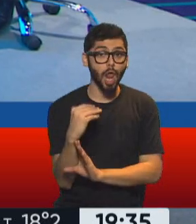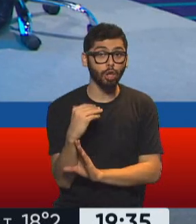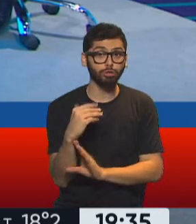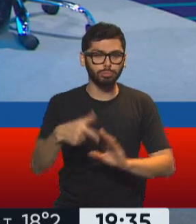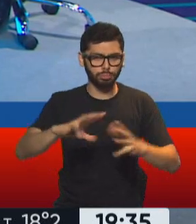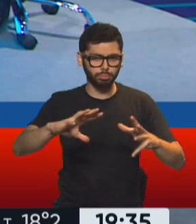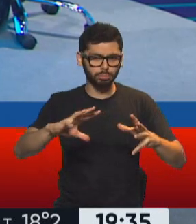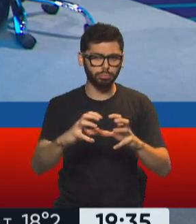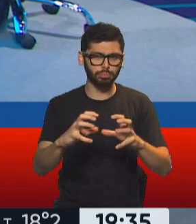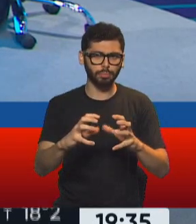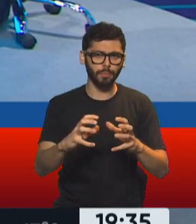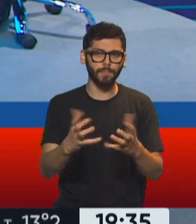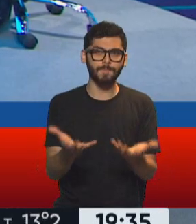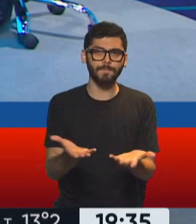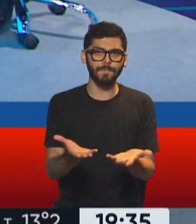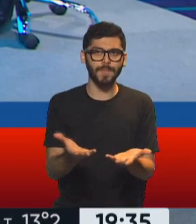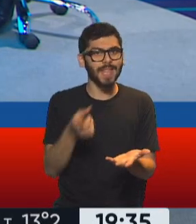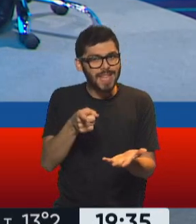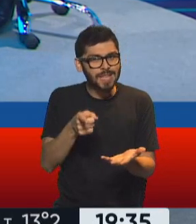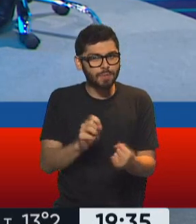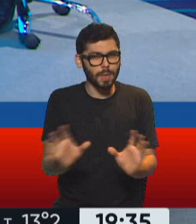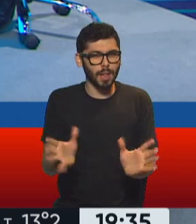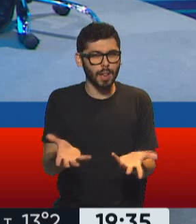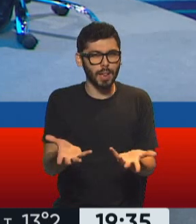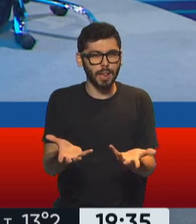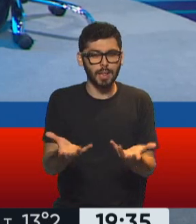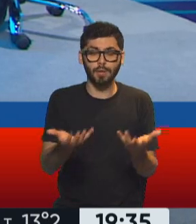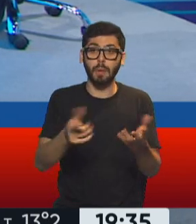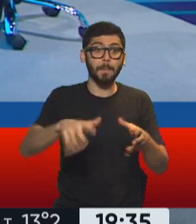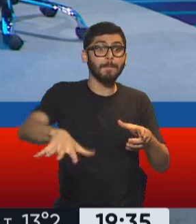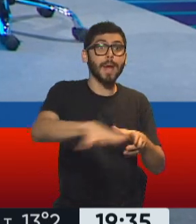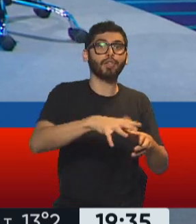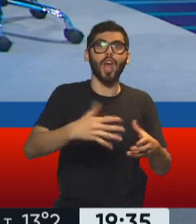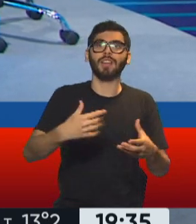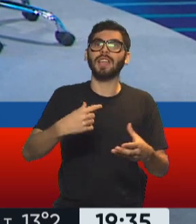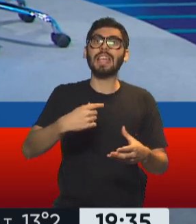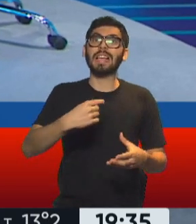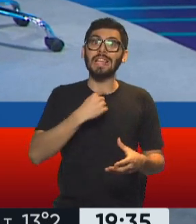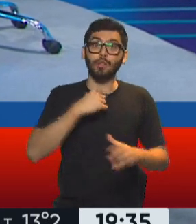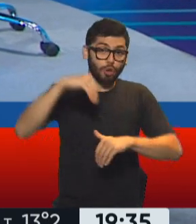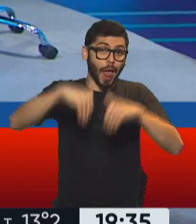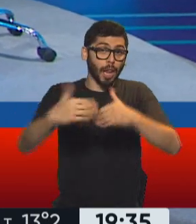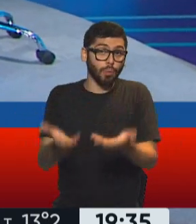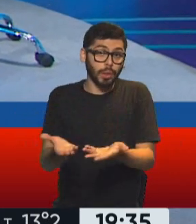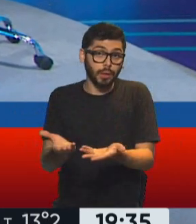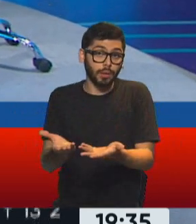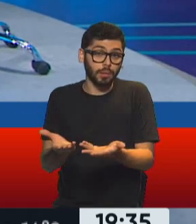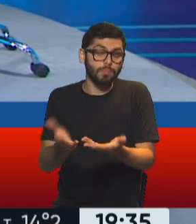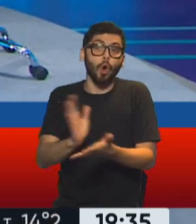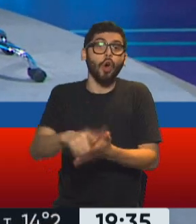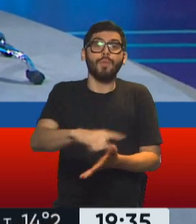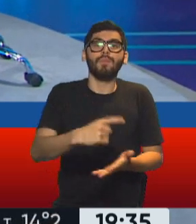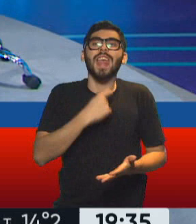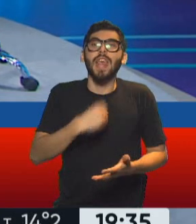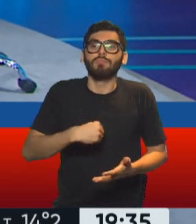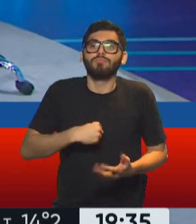deteriora el crédito público del país. Las elecciones son la forma en que la gente se expresa y hace bajar los brazos pensar que puede haber